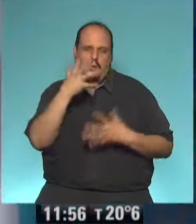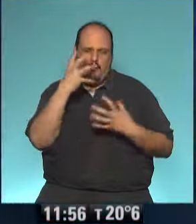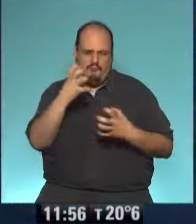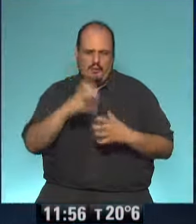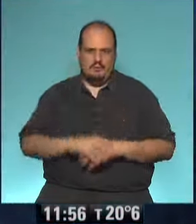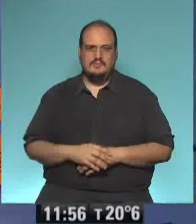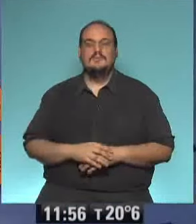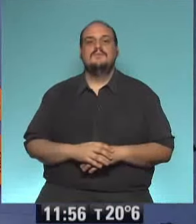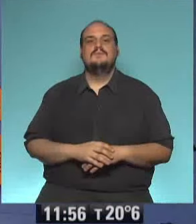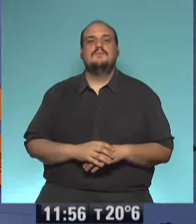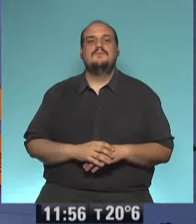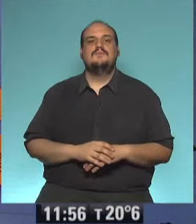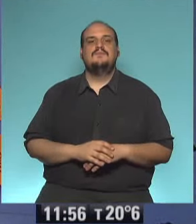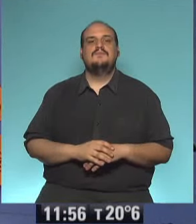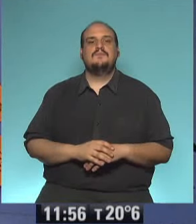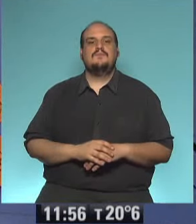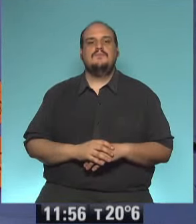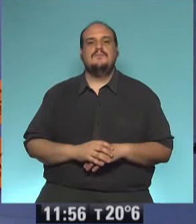empezar.